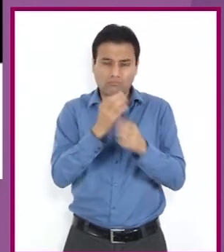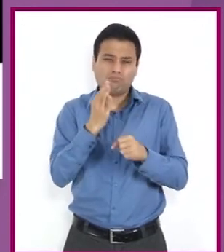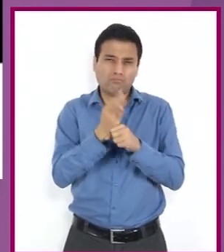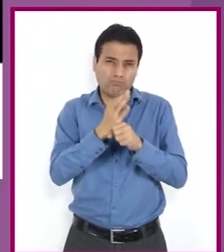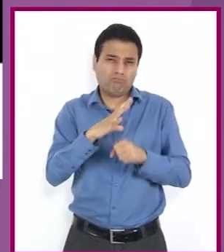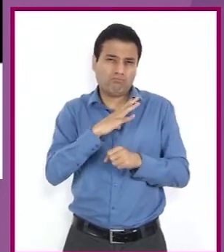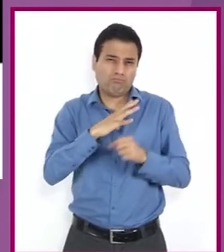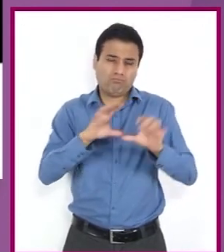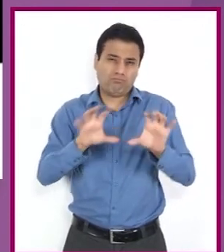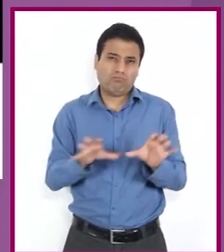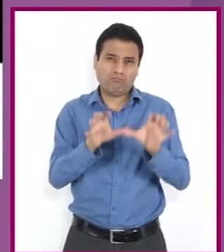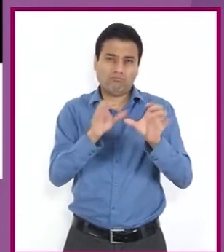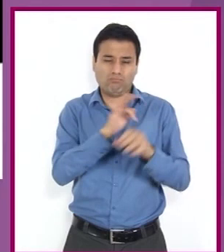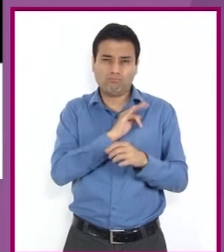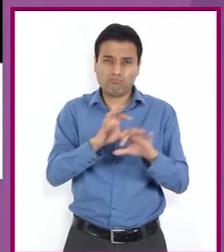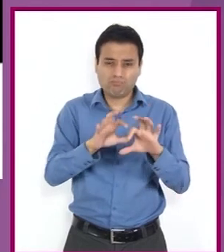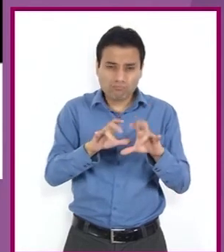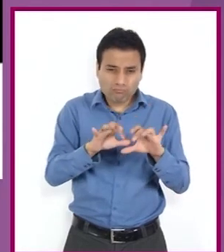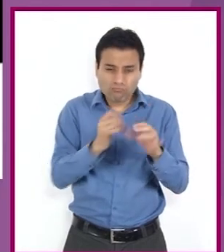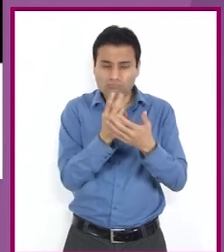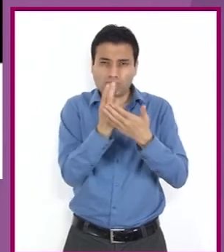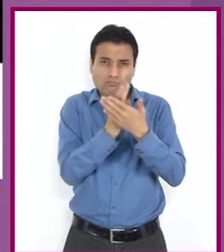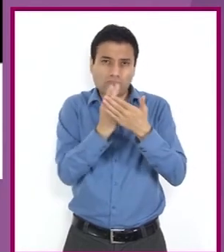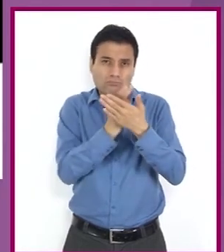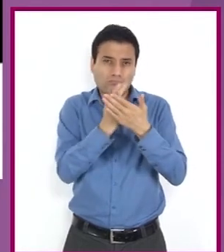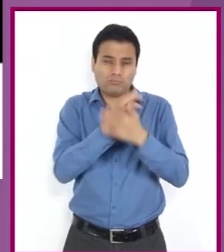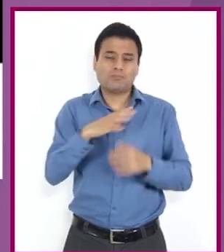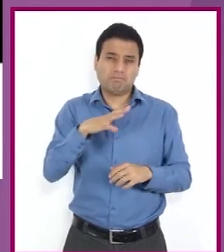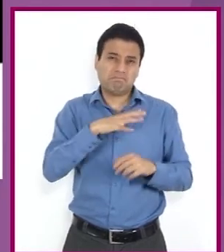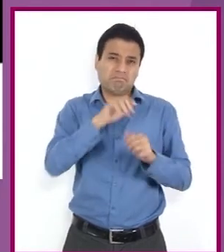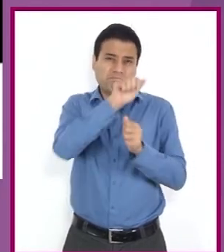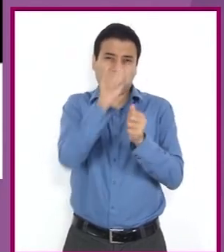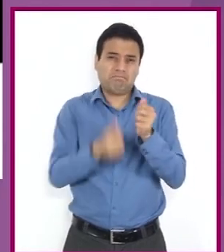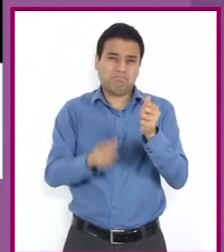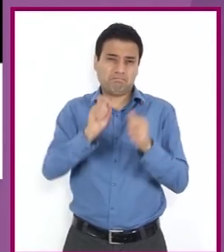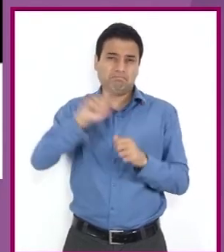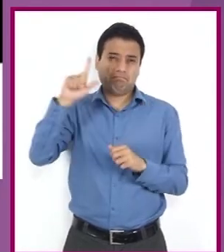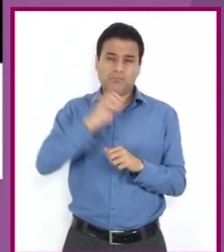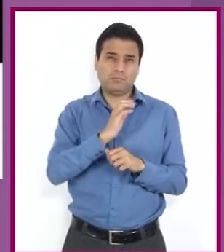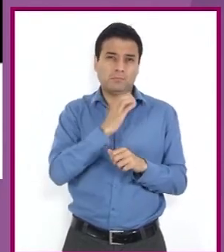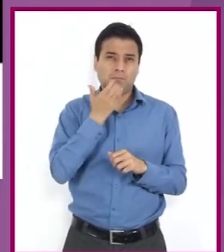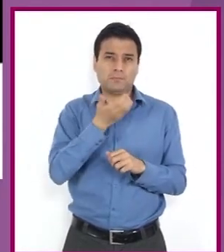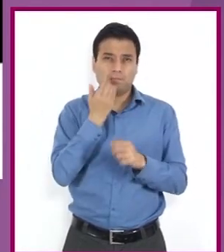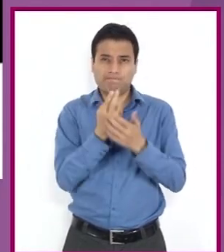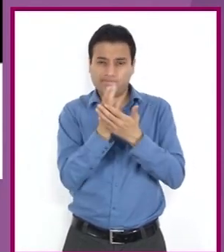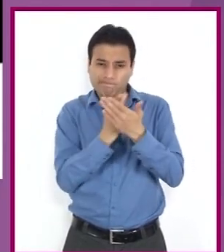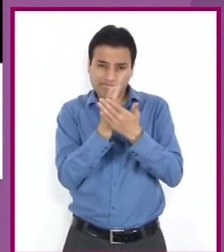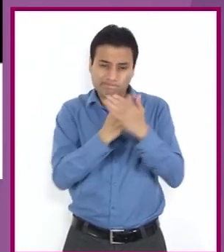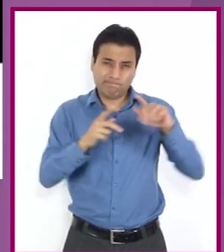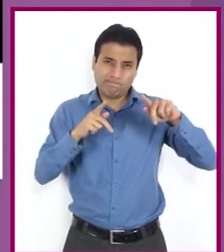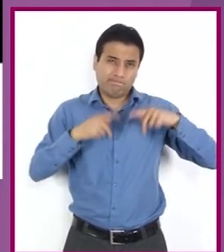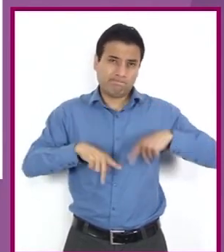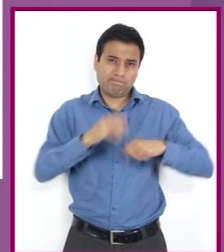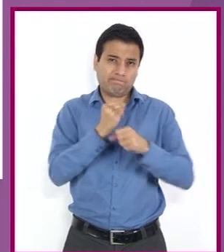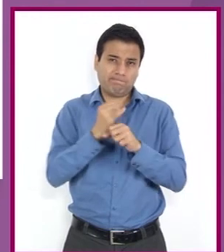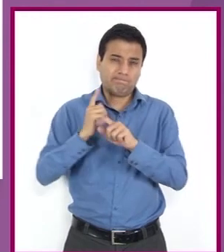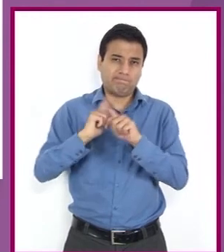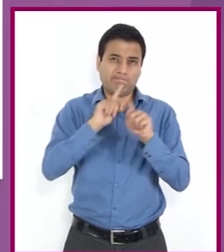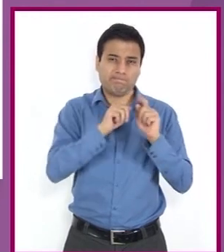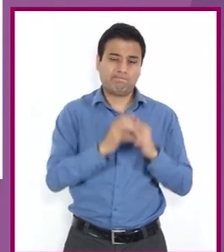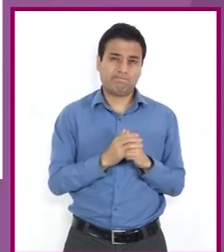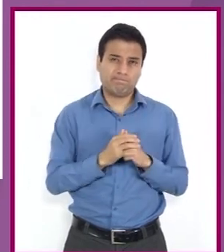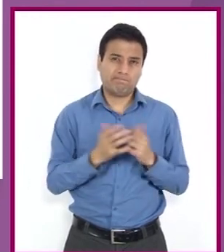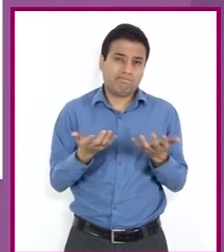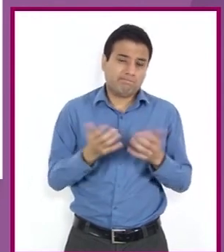figuras tridimensionales. También existen artistas que exclusivamente se dedican a desarrollar personajes. Otros son